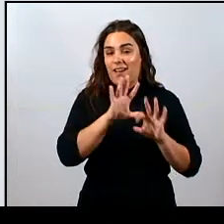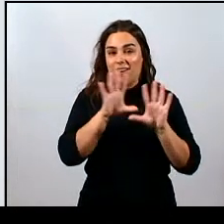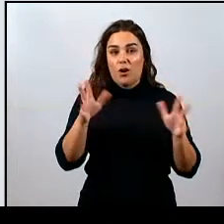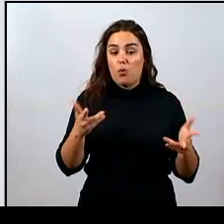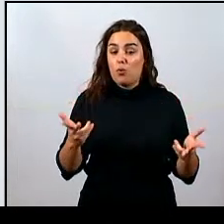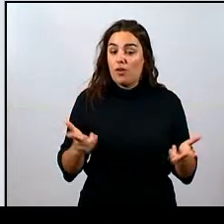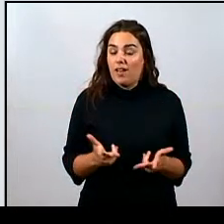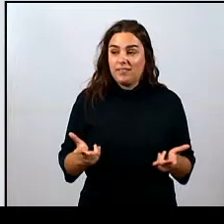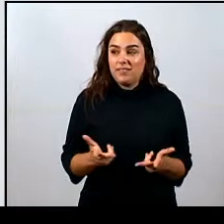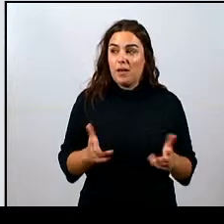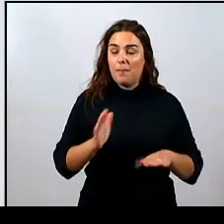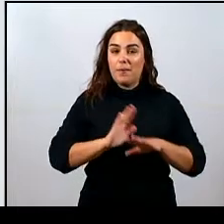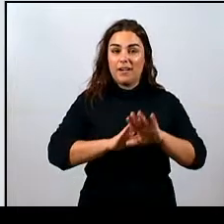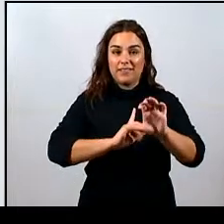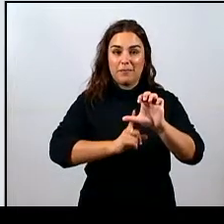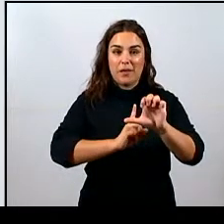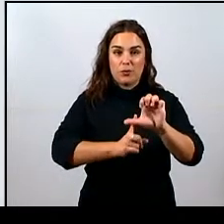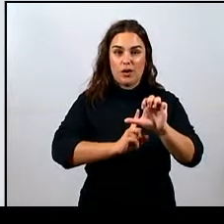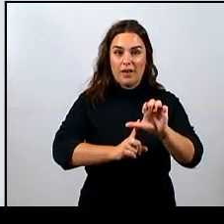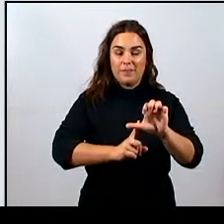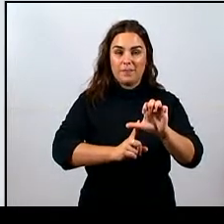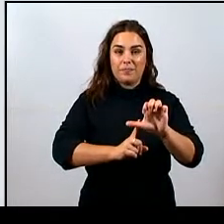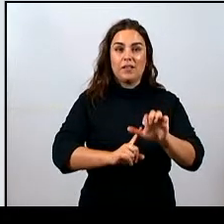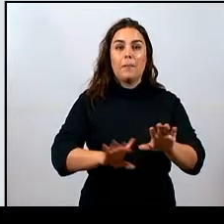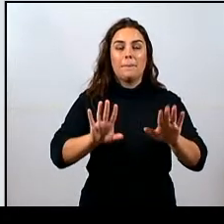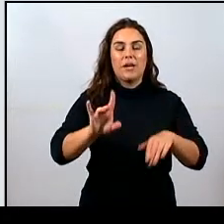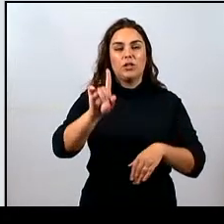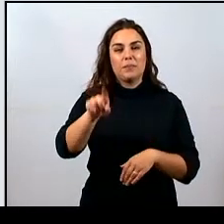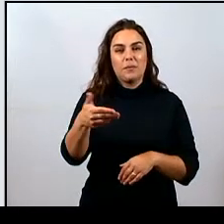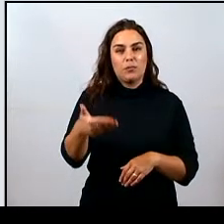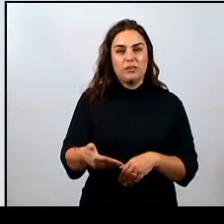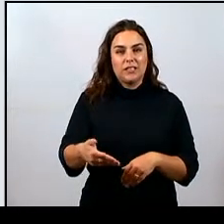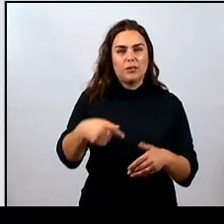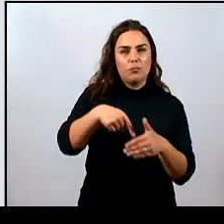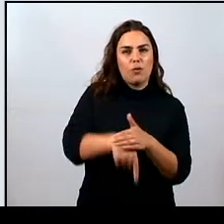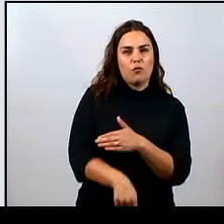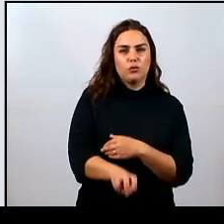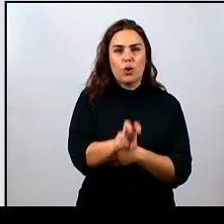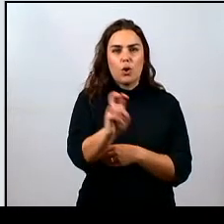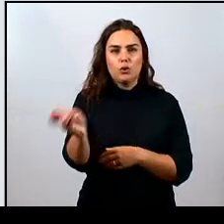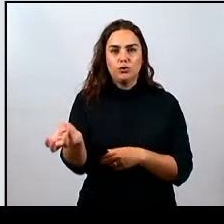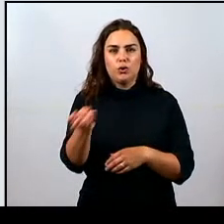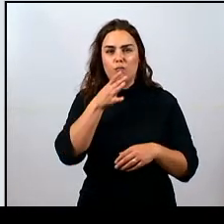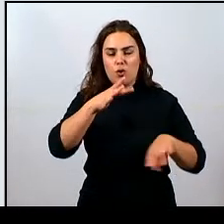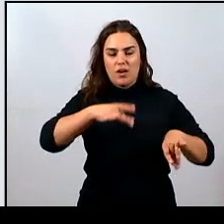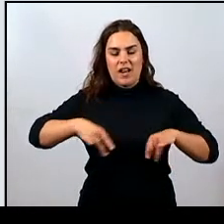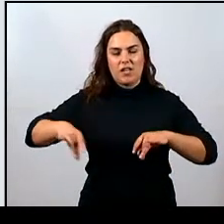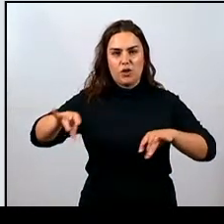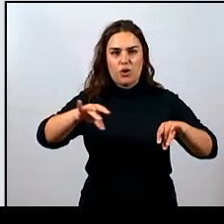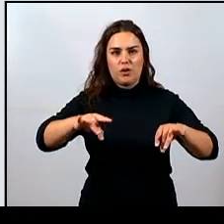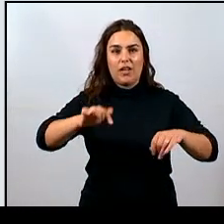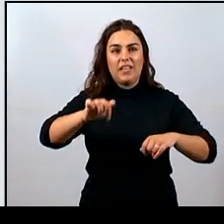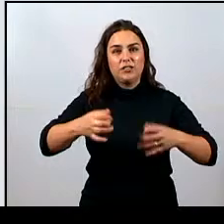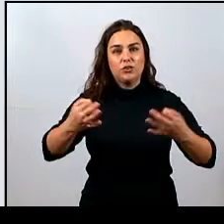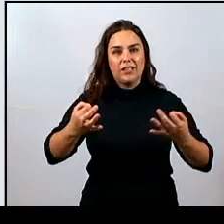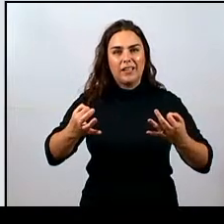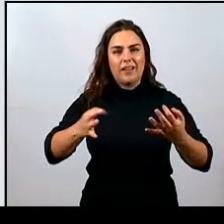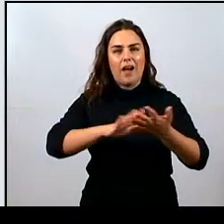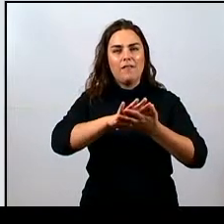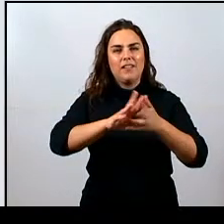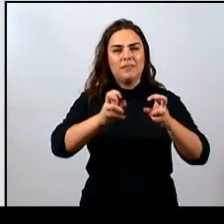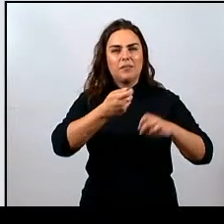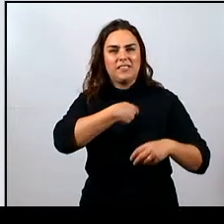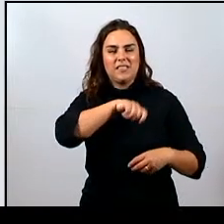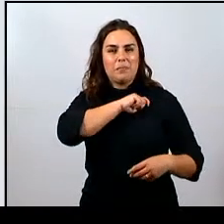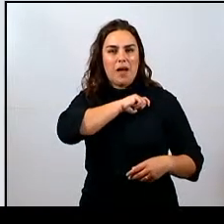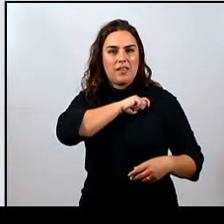urgentes para Extremadura. Pero esto va más allá de nuestra región. Esto va de que España no se